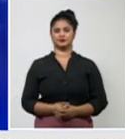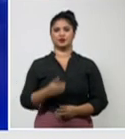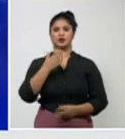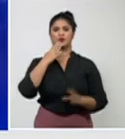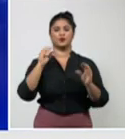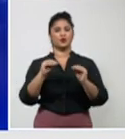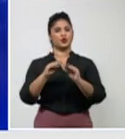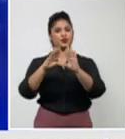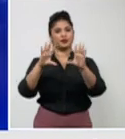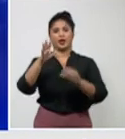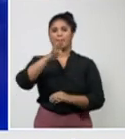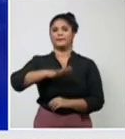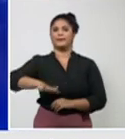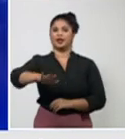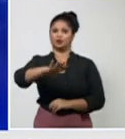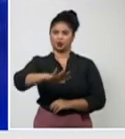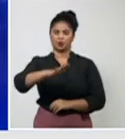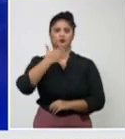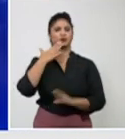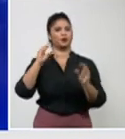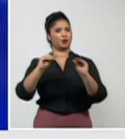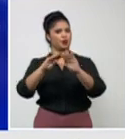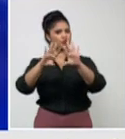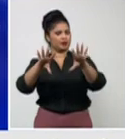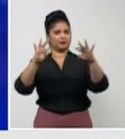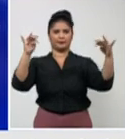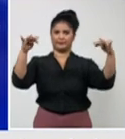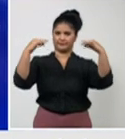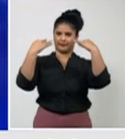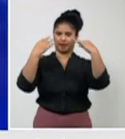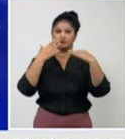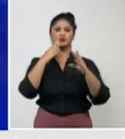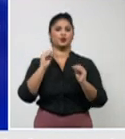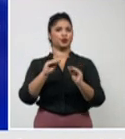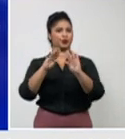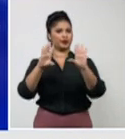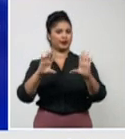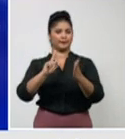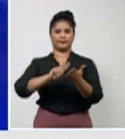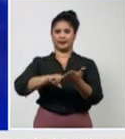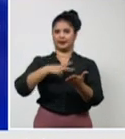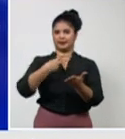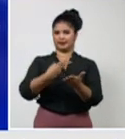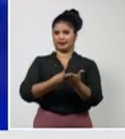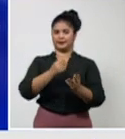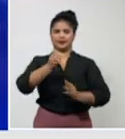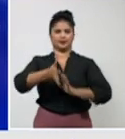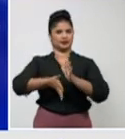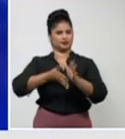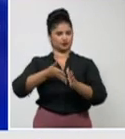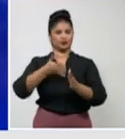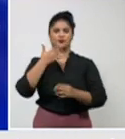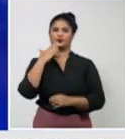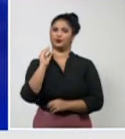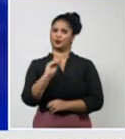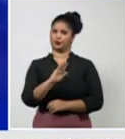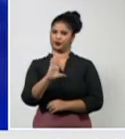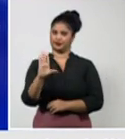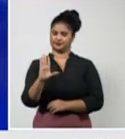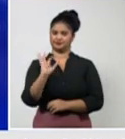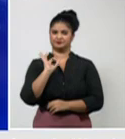la intérprete de lenguas de señas y todas las personas que siguen la información. Como tú decías, un